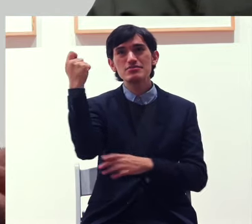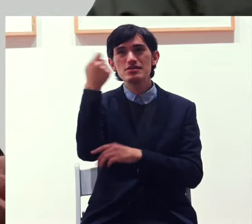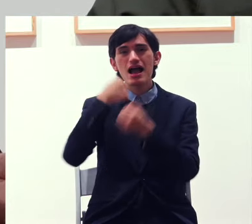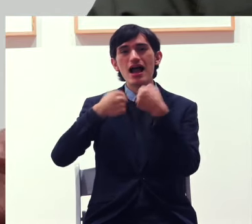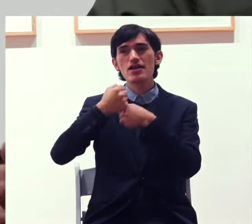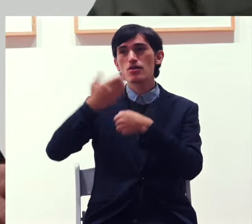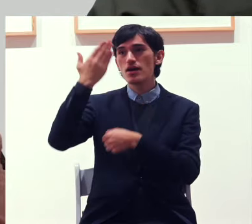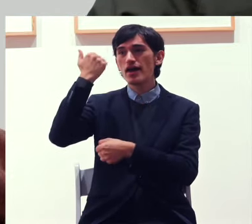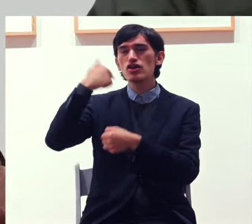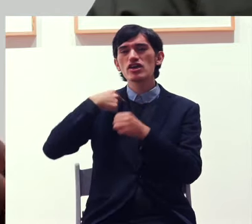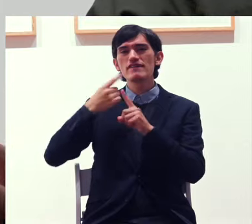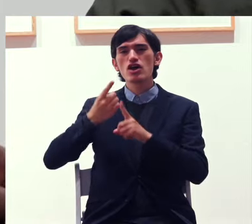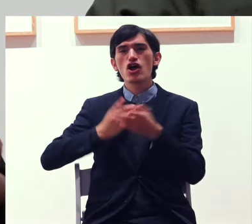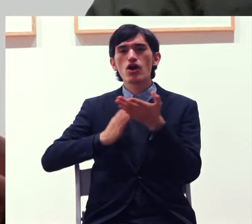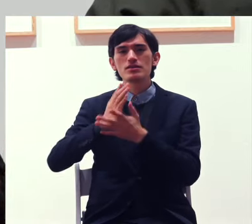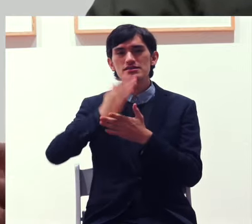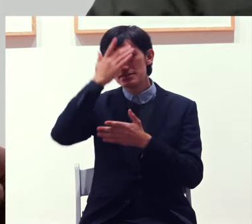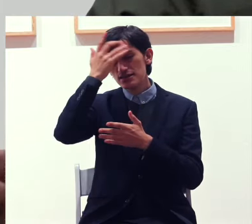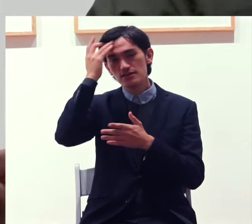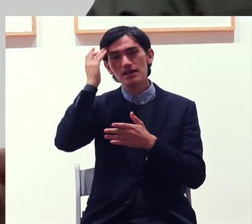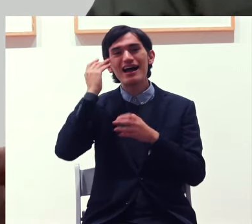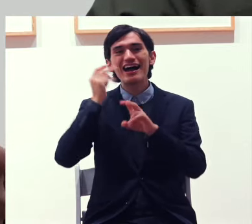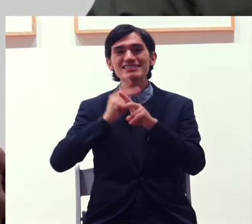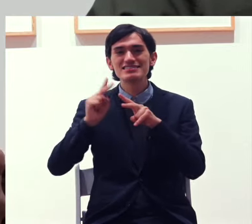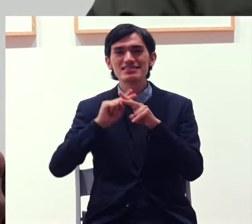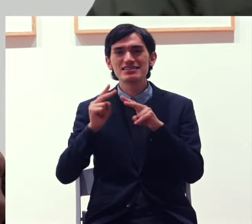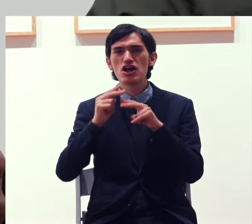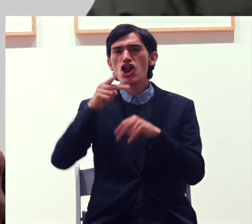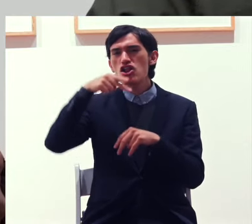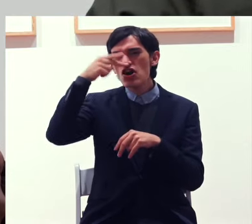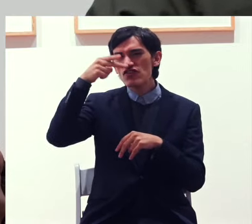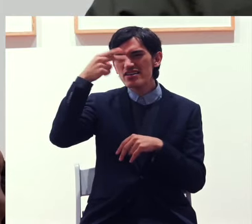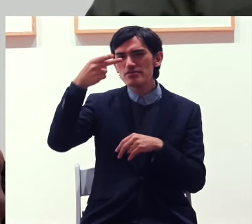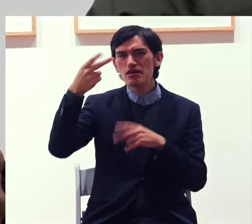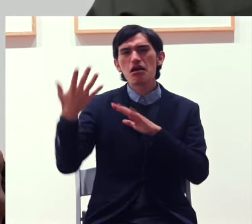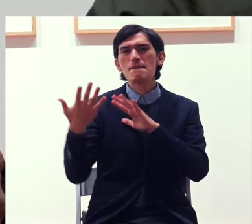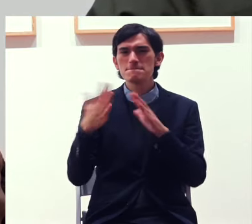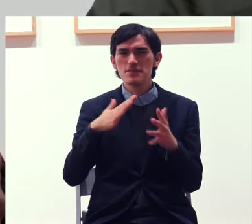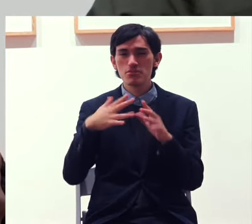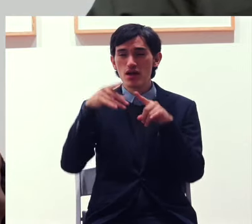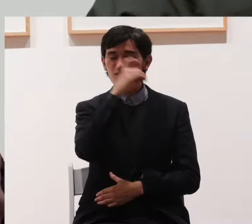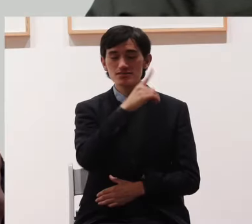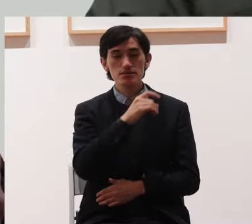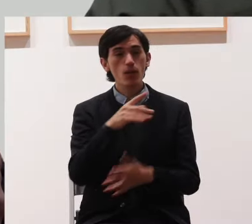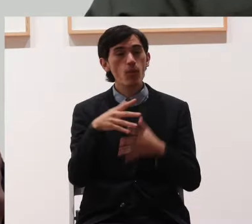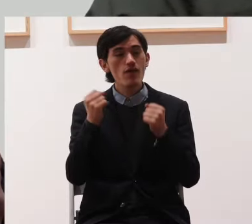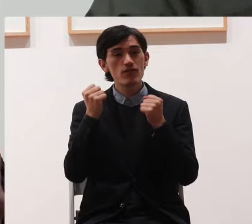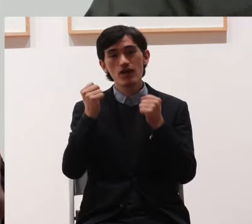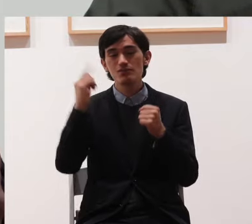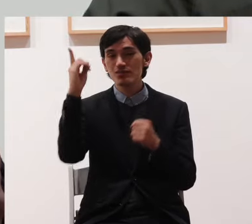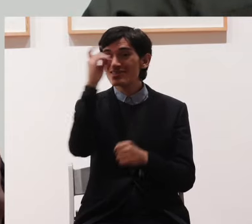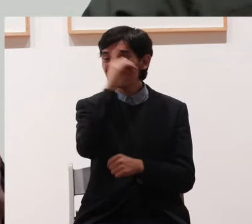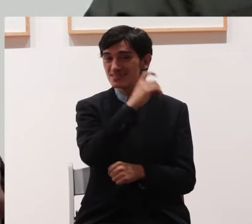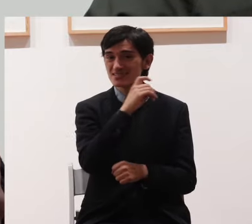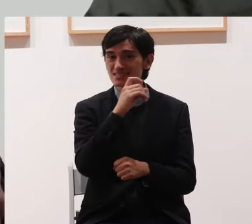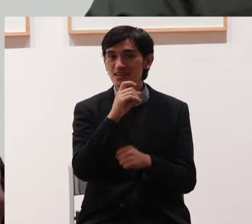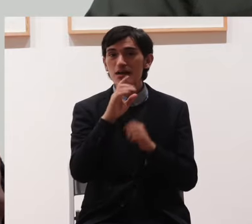septiembre del año pasado. Yo tuve que comenzar a hacer esta edición como en noviembre más o menos y me costó mucho, pero